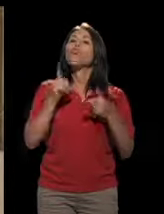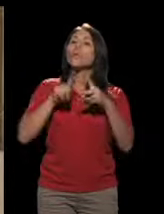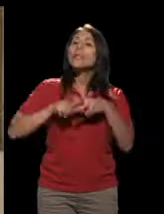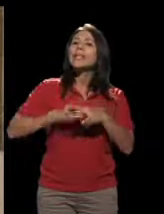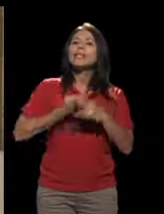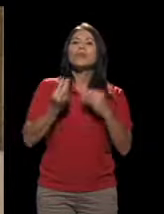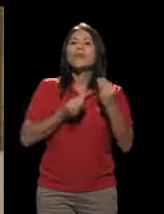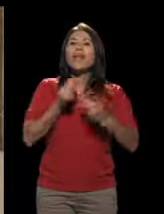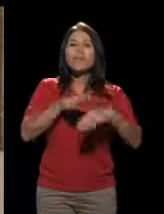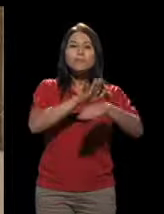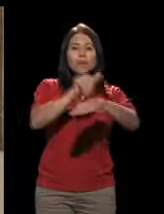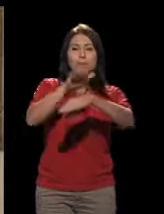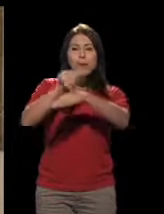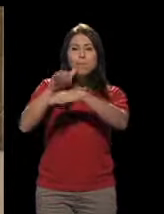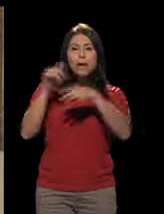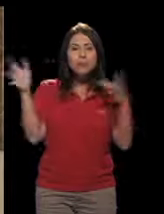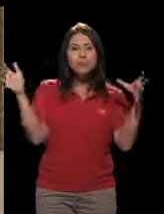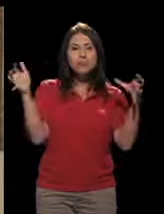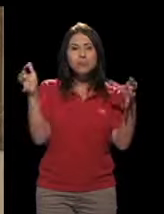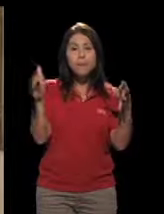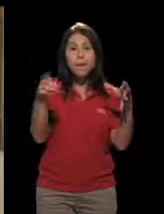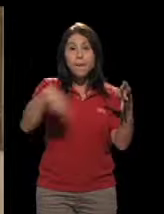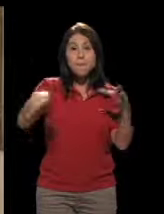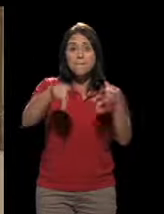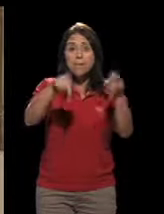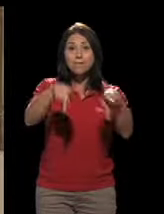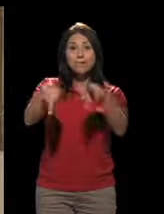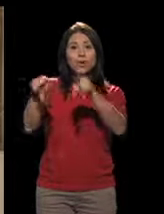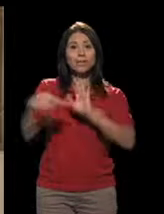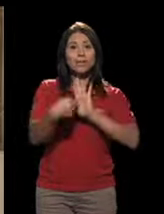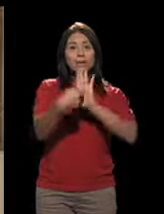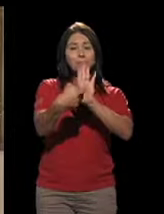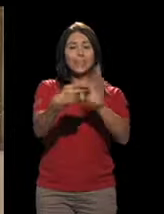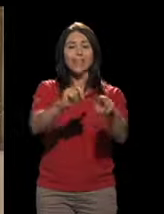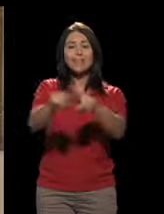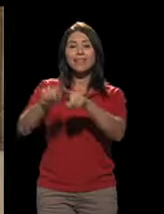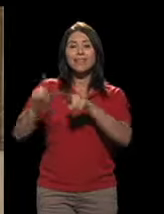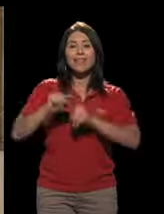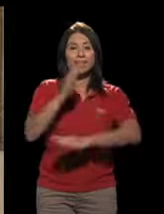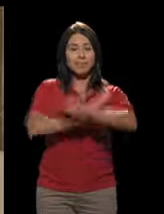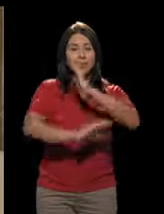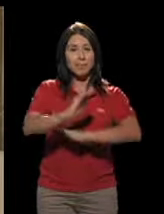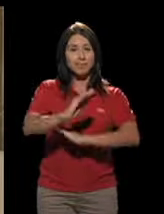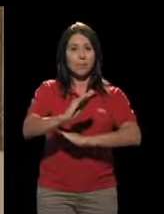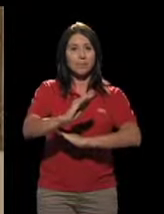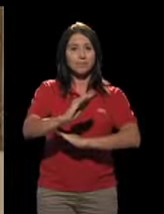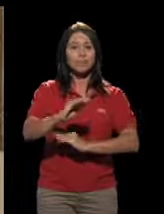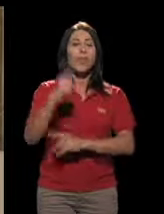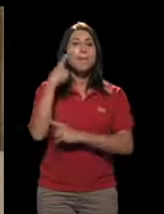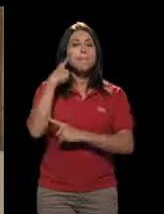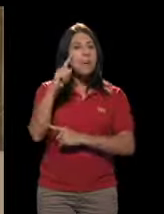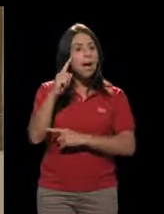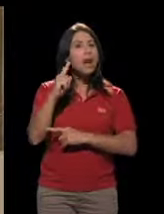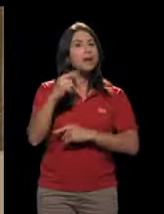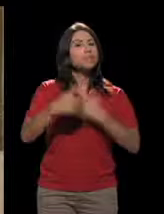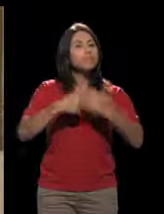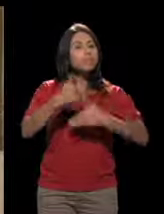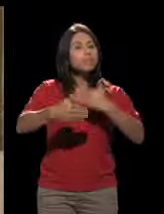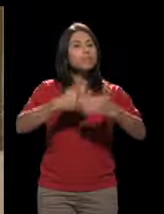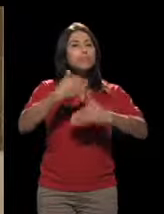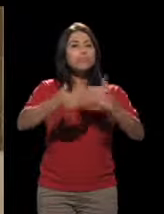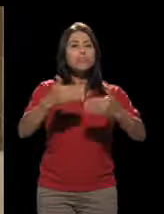iniciado la convocatoria a una cantidad de personas que representan diferentes discapacidades para poder ir